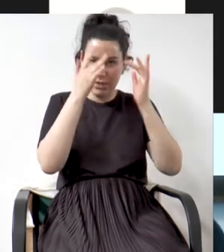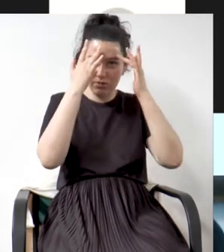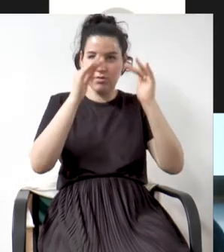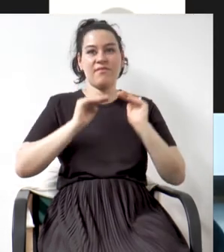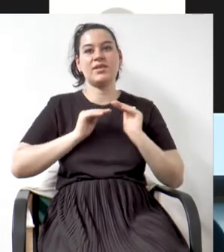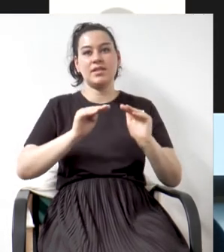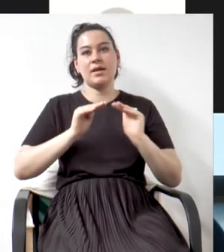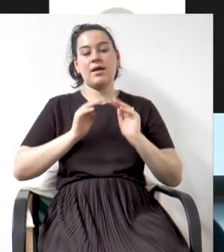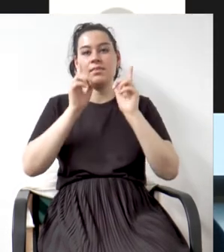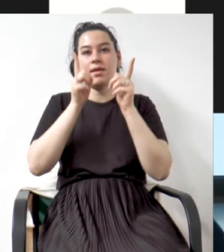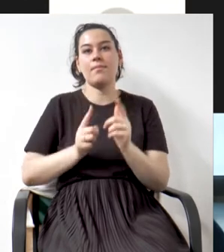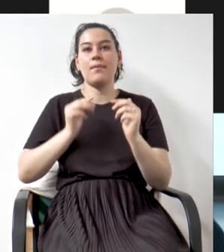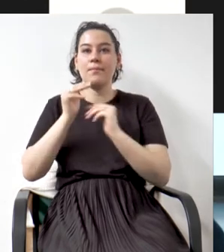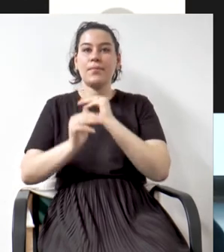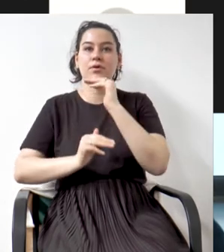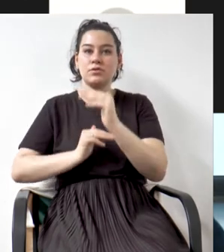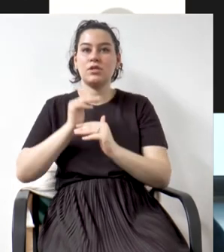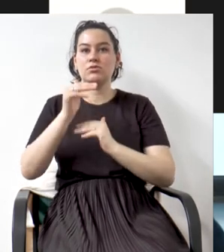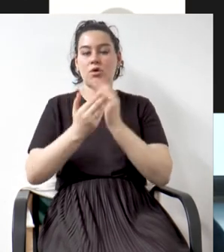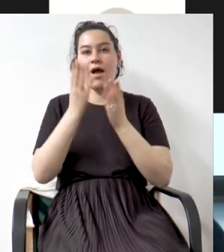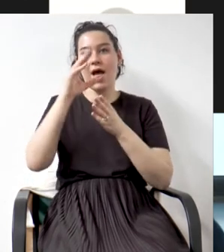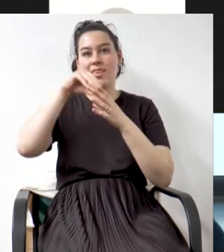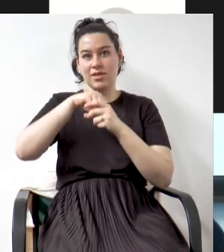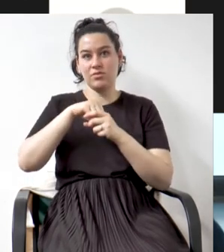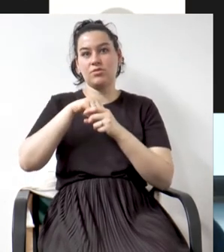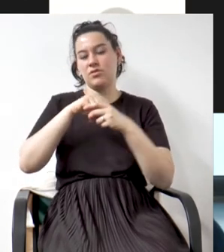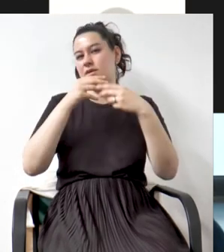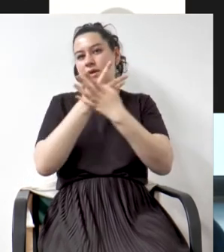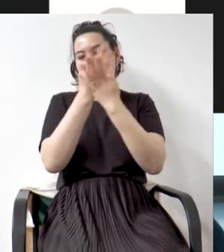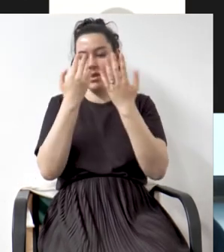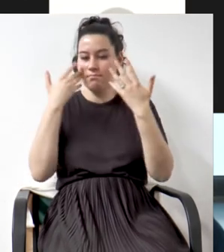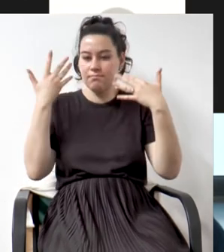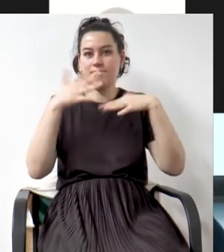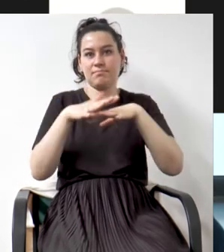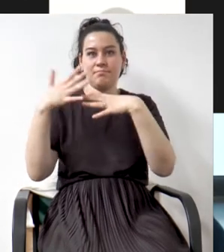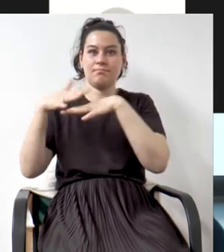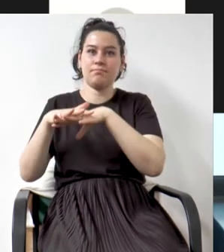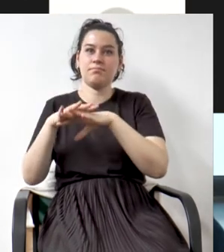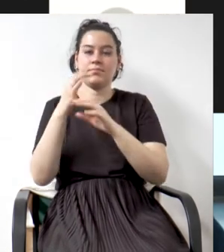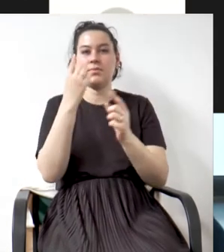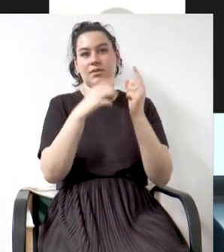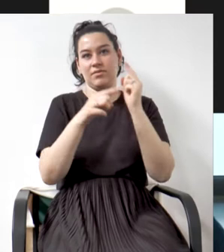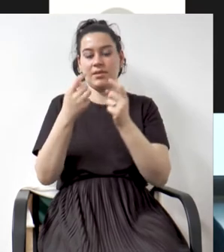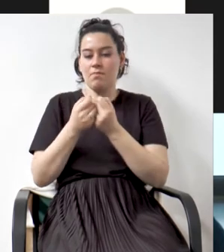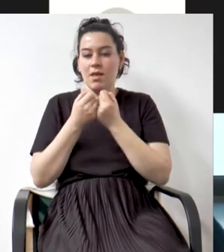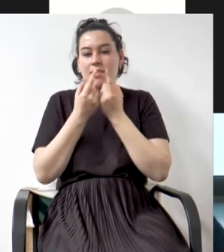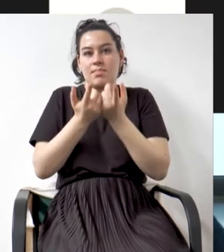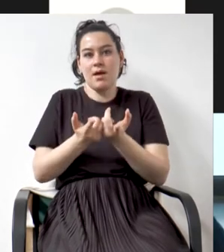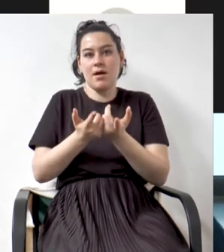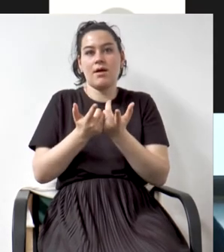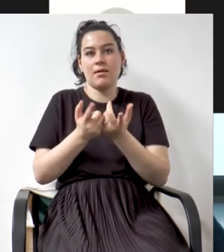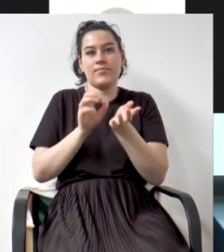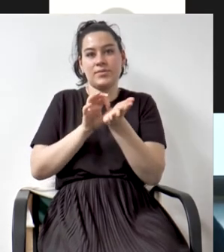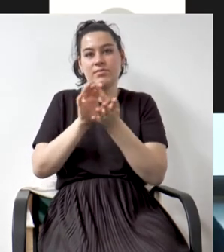física como en procesos interdisciplinarios e integrales en y junto a otros servicios de las